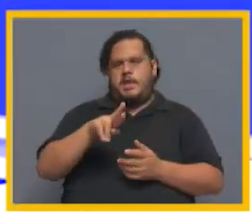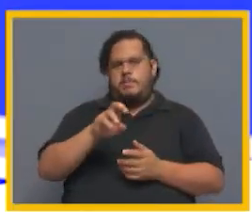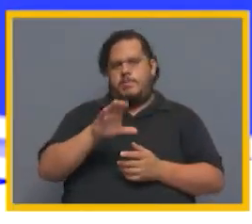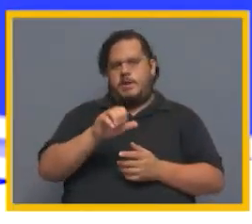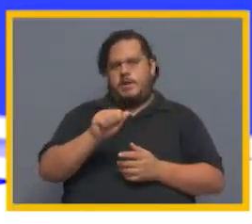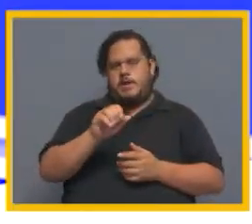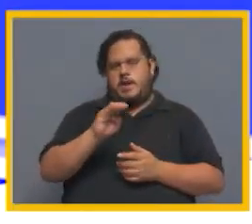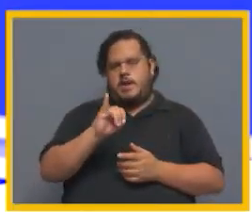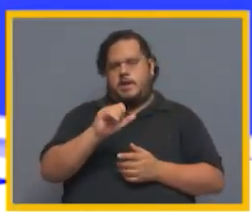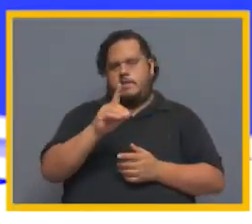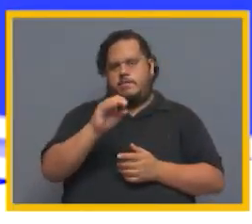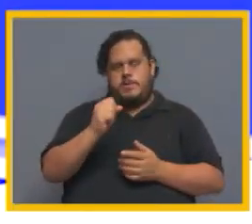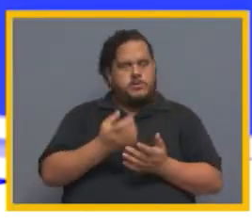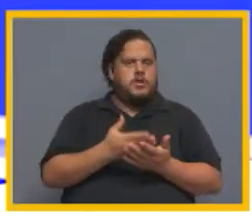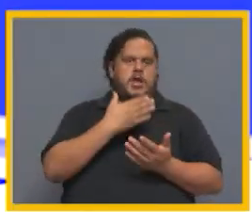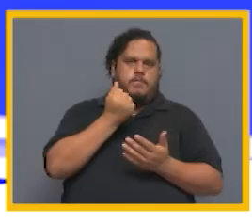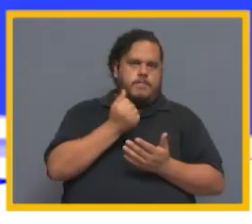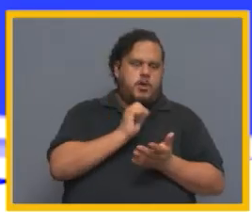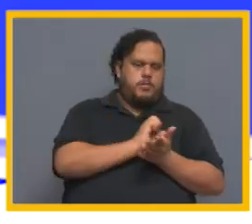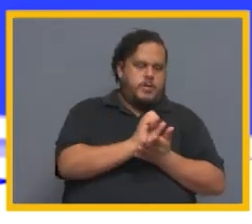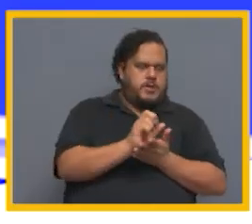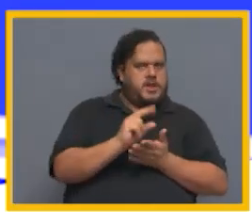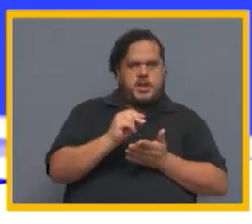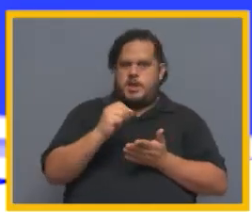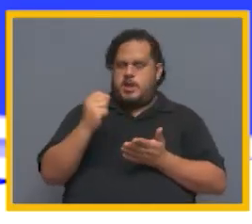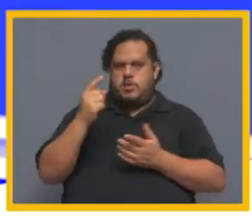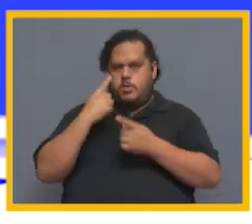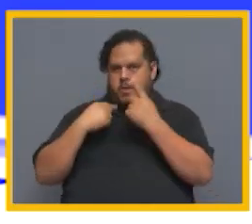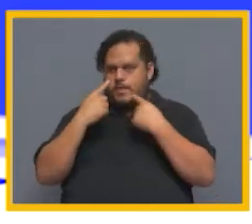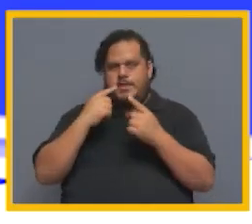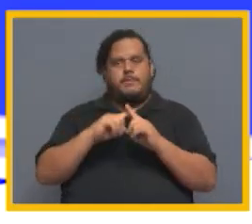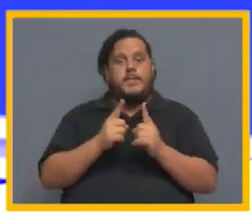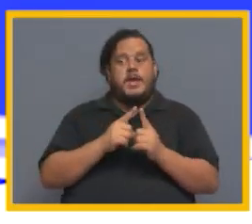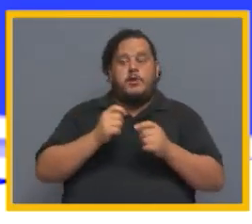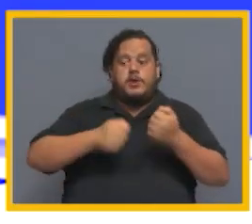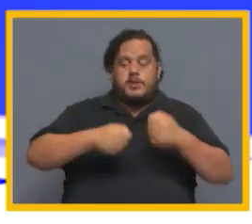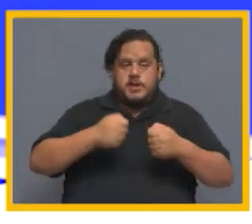Mejor prevenir que lamentable en muchas cosas. Pero yo creo que para septiembre, por cómo